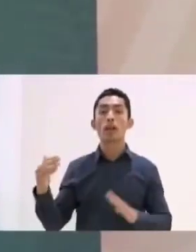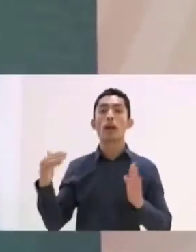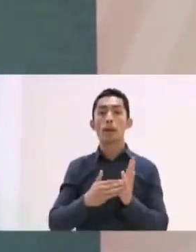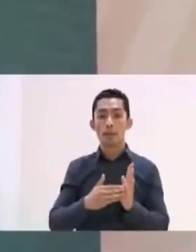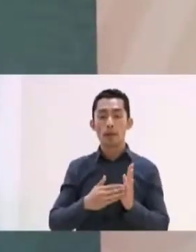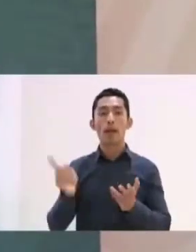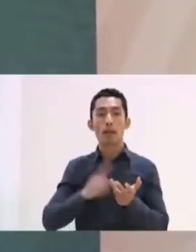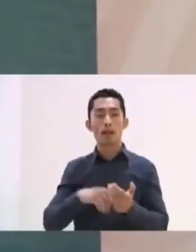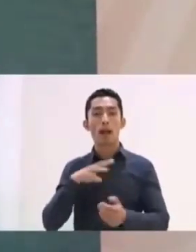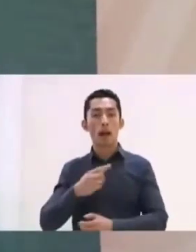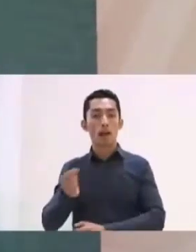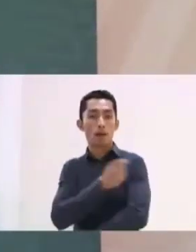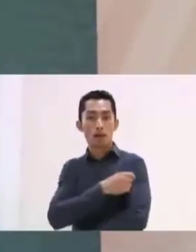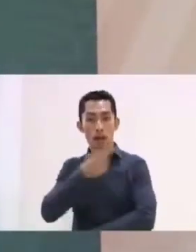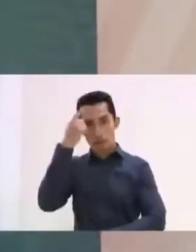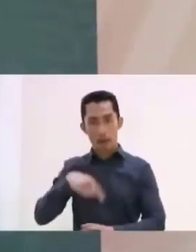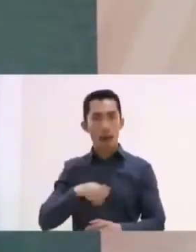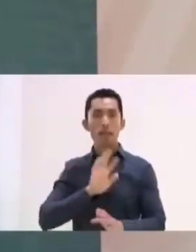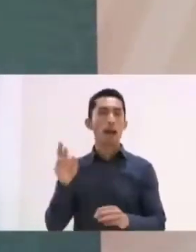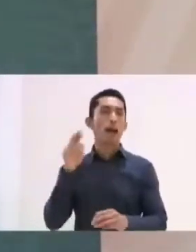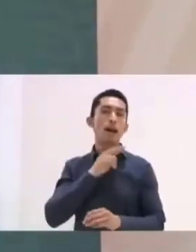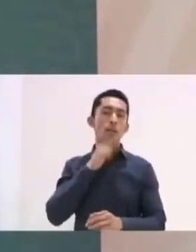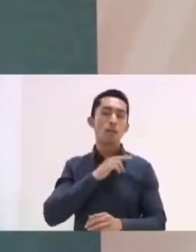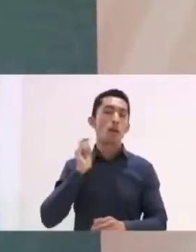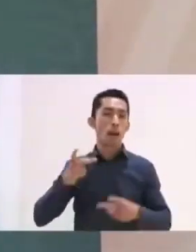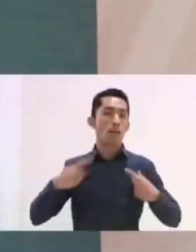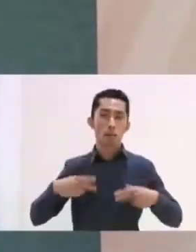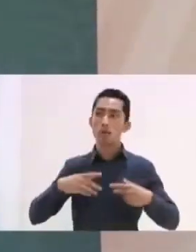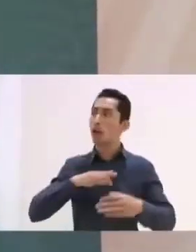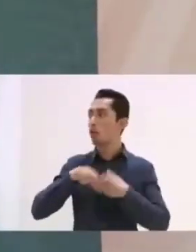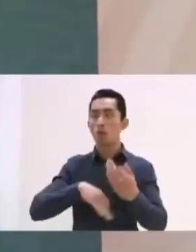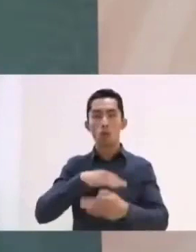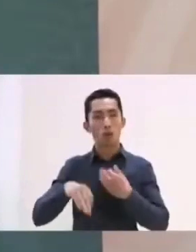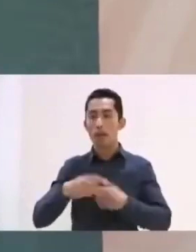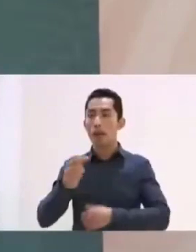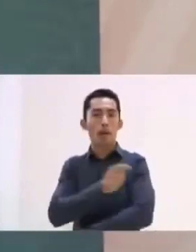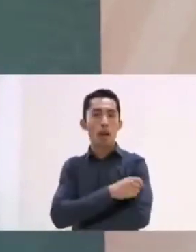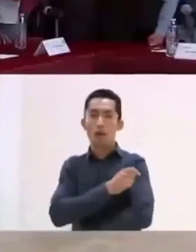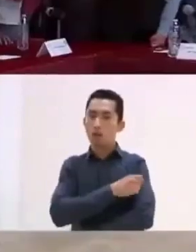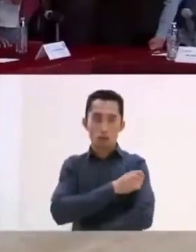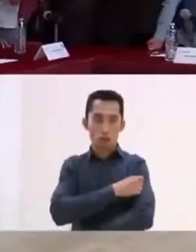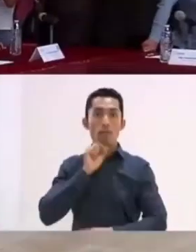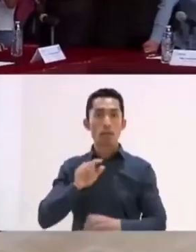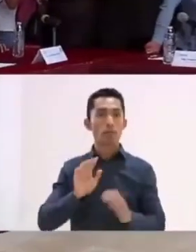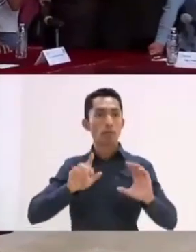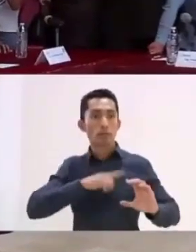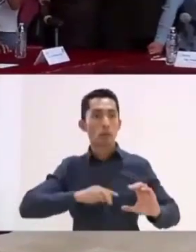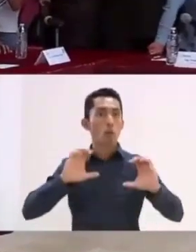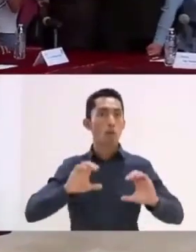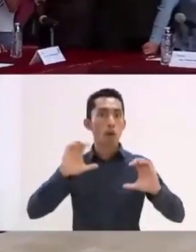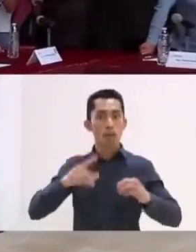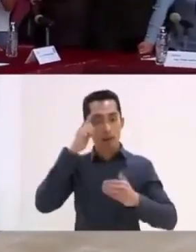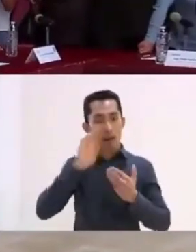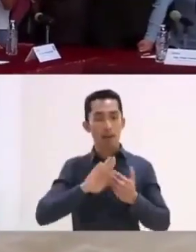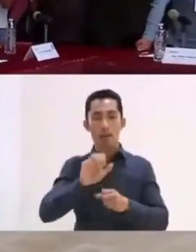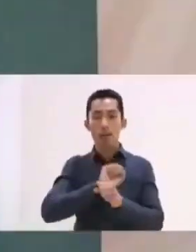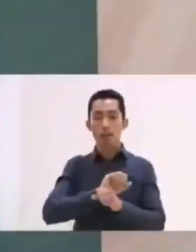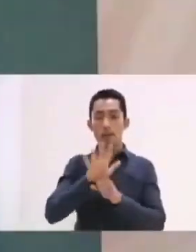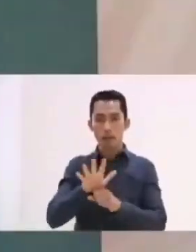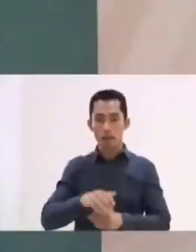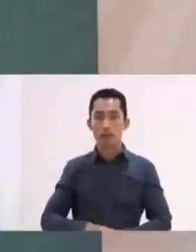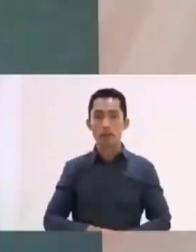1,200,000 dosis de vacuna para terminar de vacunar a todos los poblanos y protegerlos del